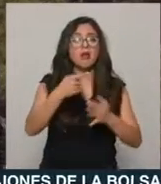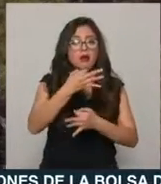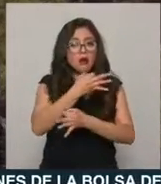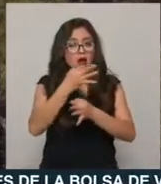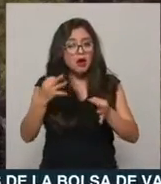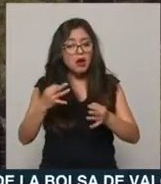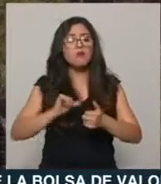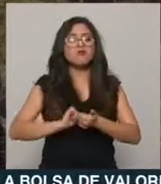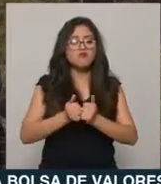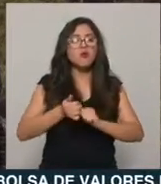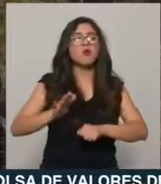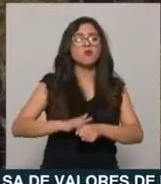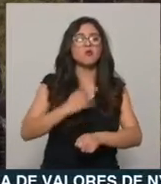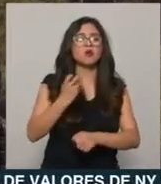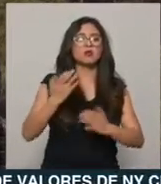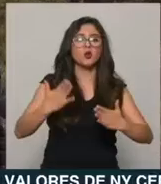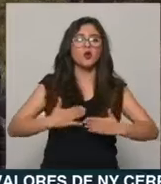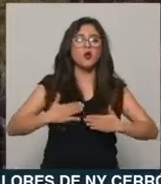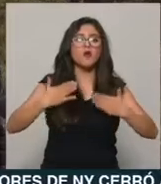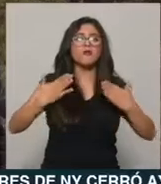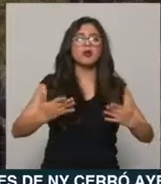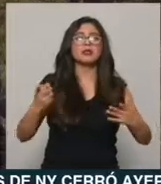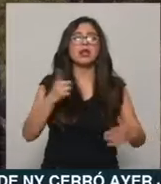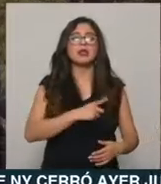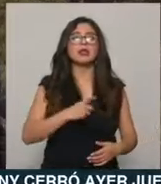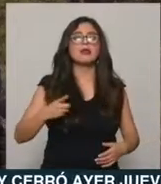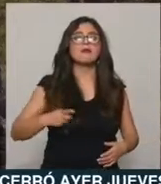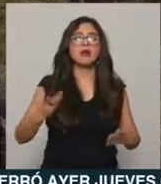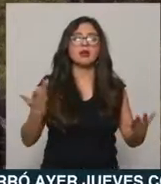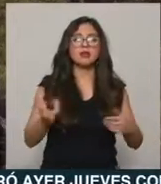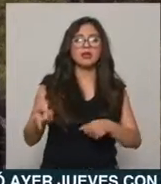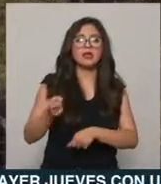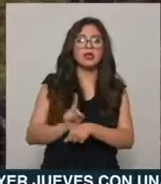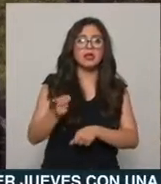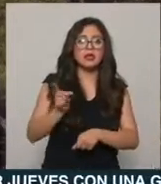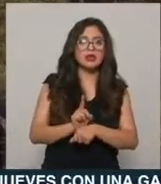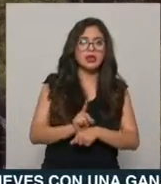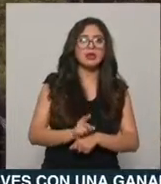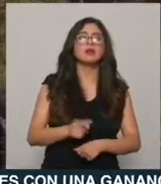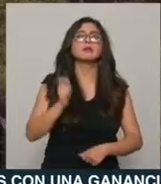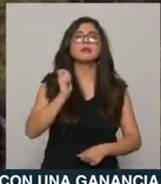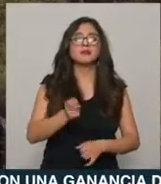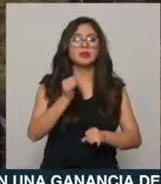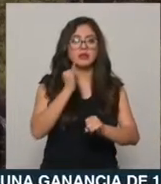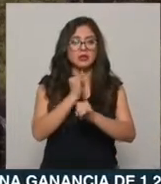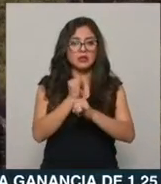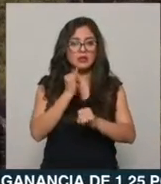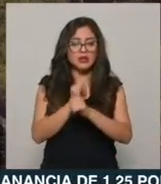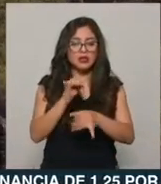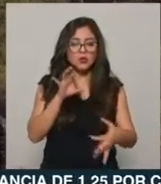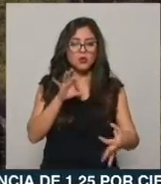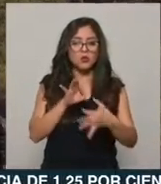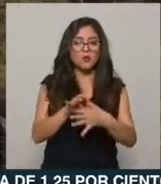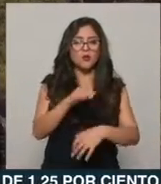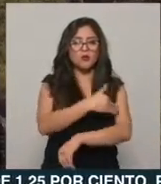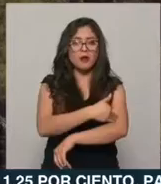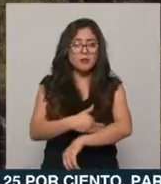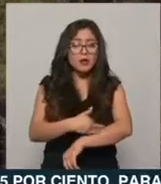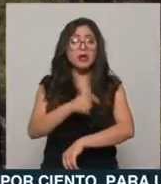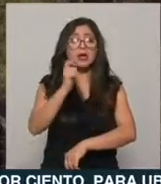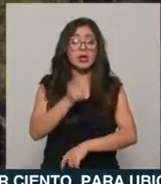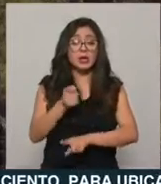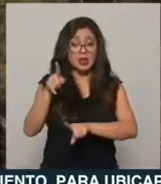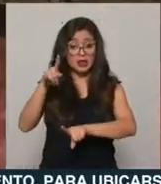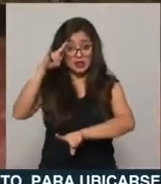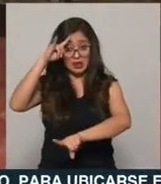ámbito de confianza hay que construirlo todos los días, y por eso es que el Internet, y yo dejaría este mensaje a las familias particularmente, el diablo no es el